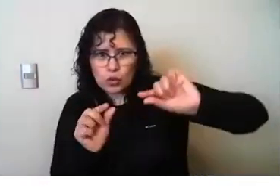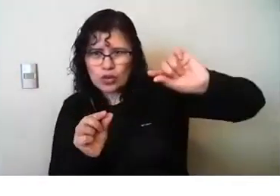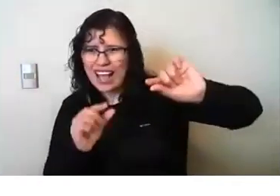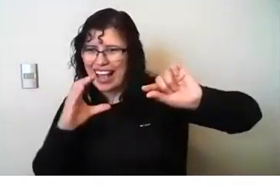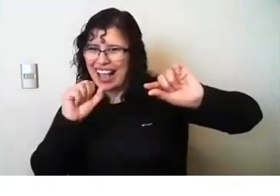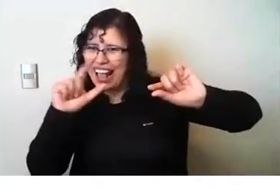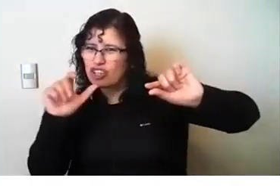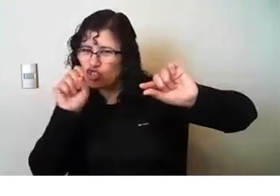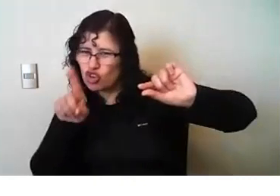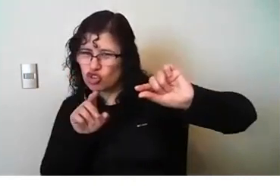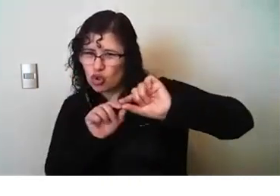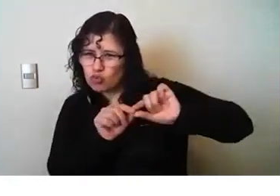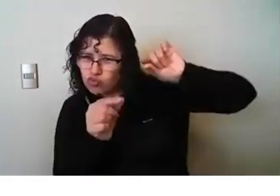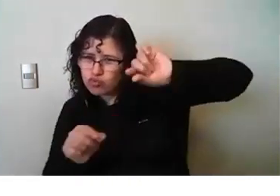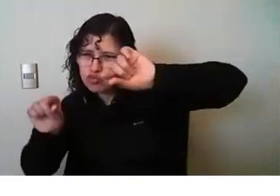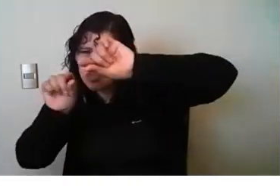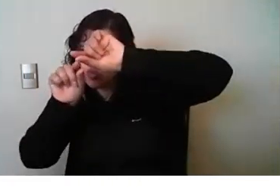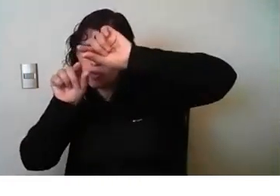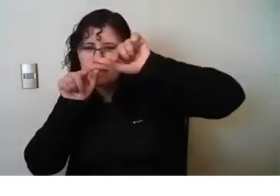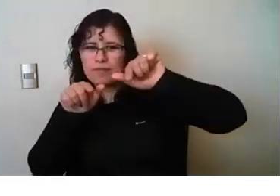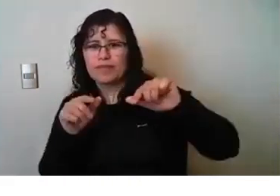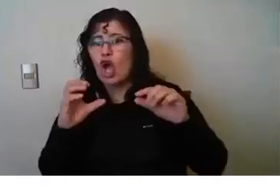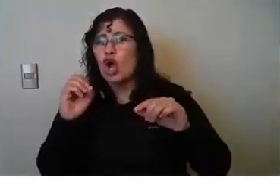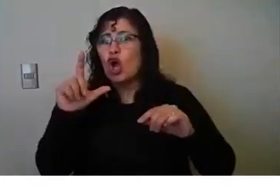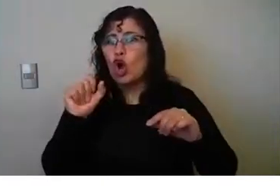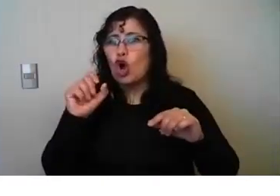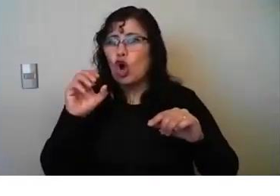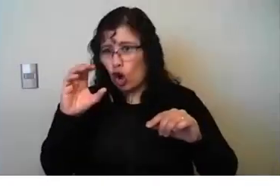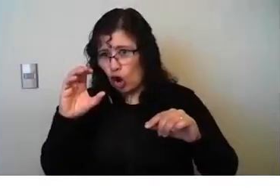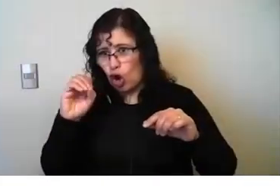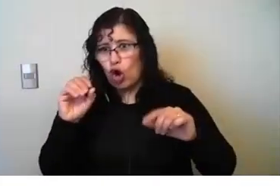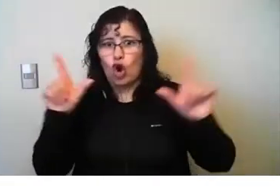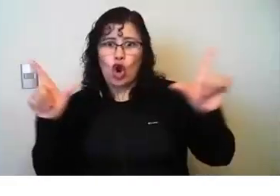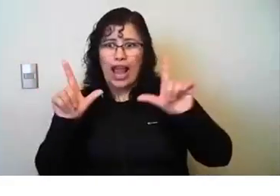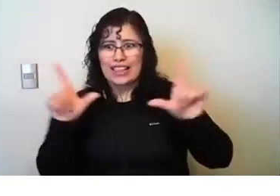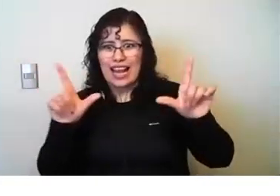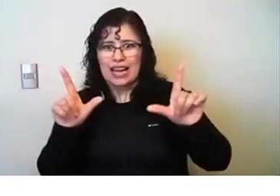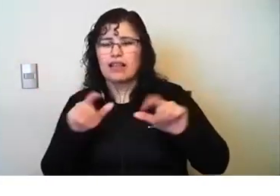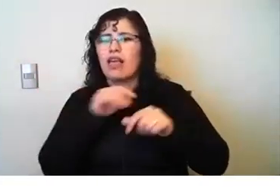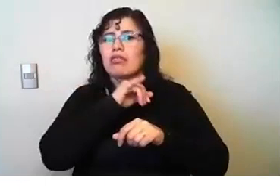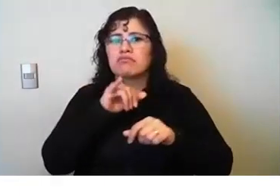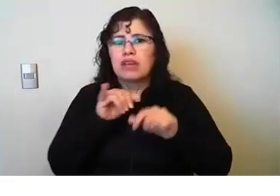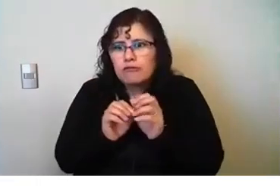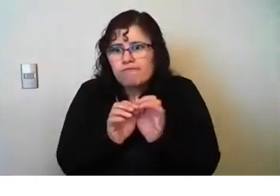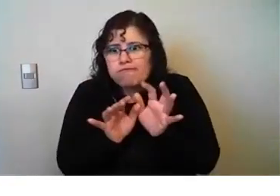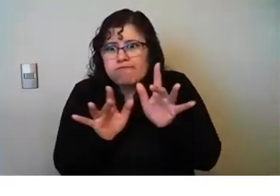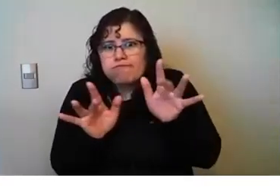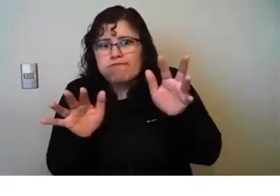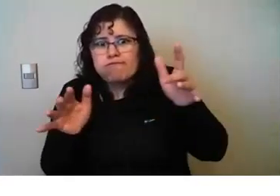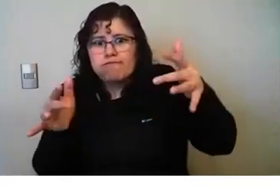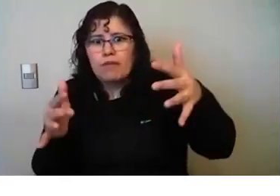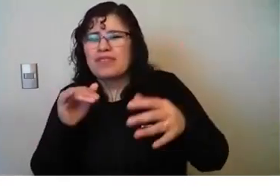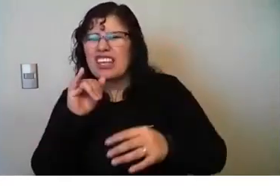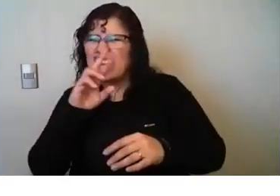cuerpo calloso, contando sus colaterales, irrigando todo este sector. Bien, ahí tenemos la arteria cerebral